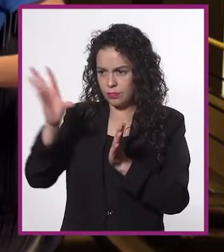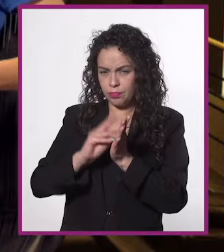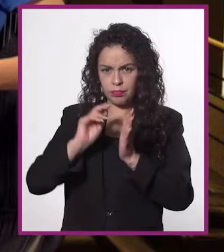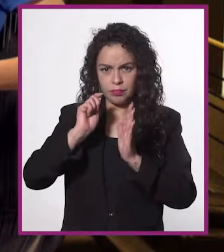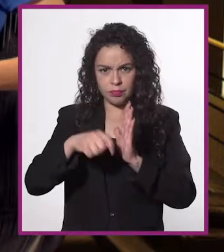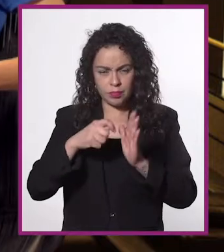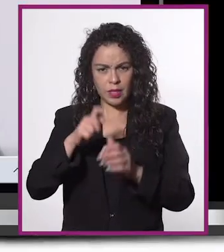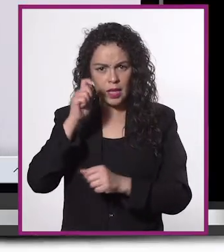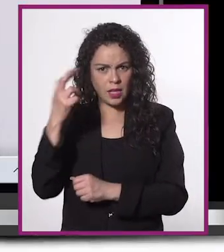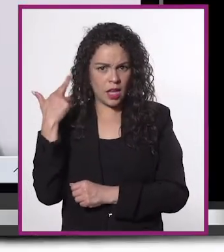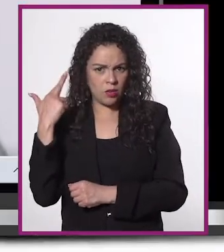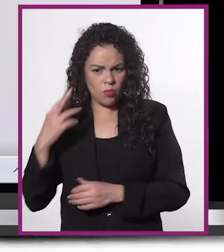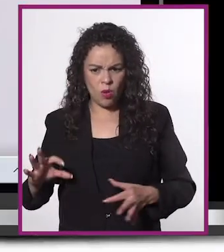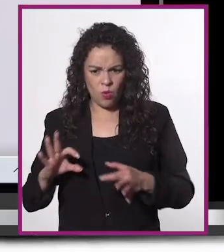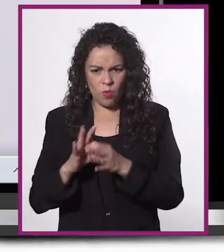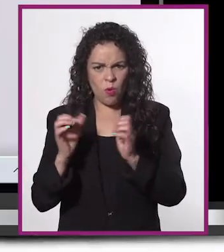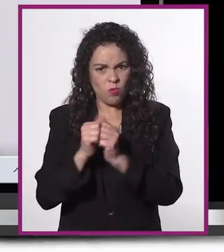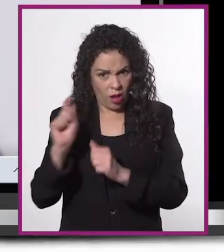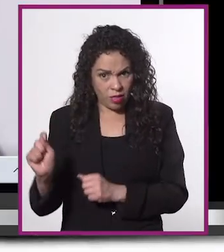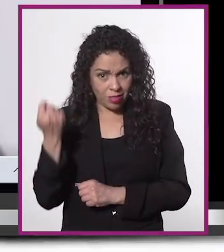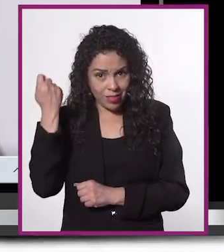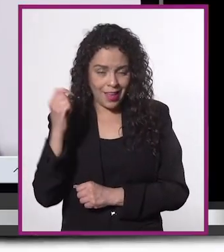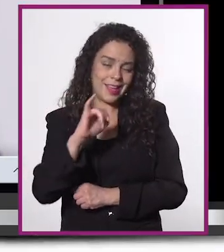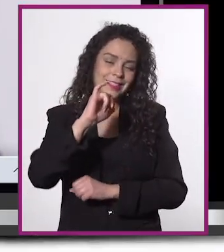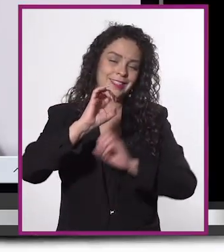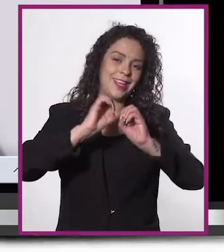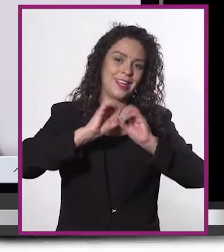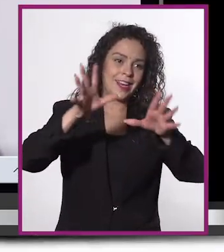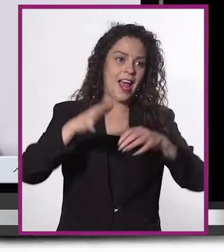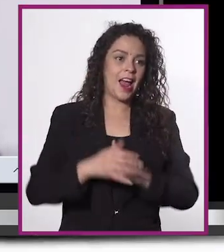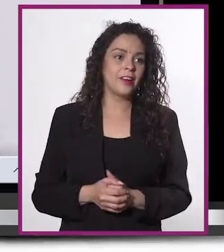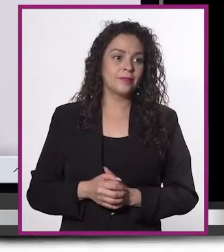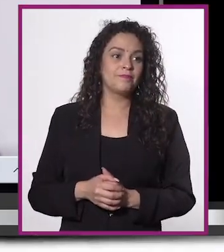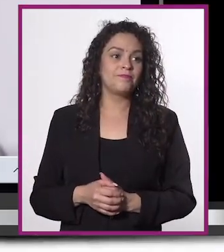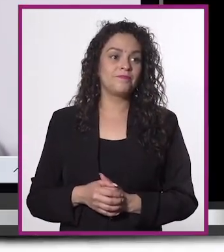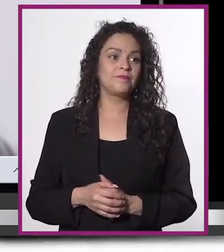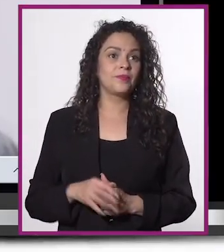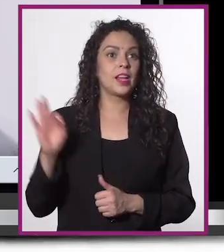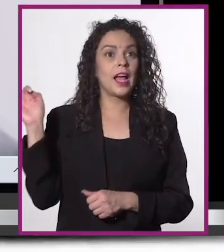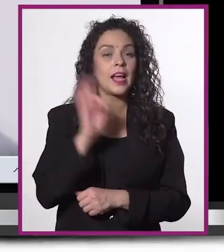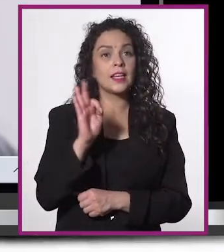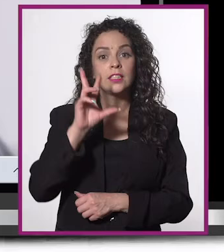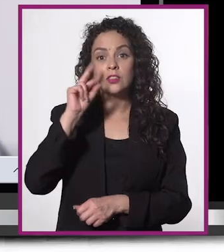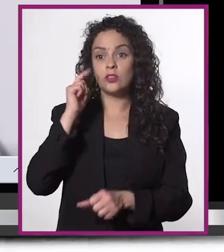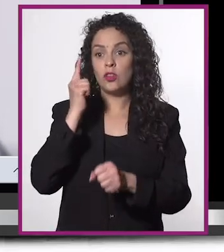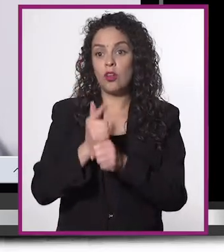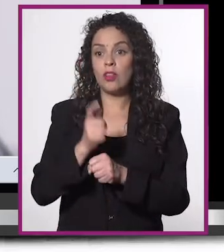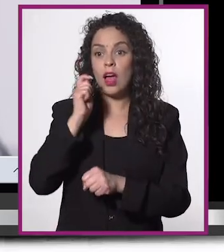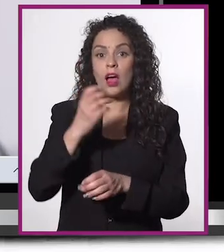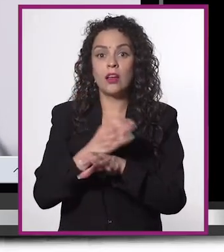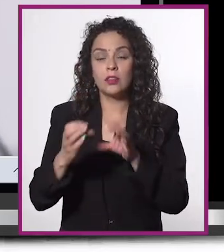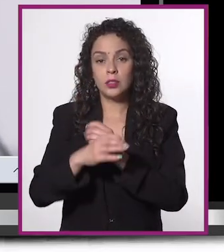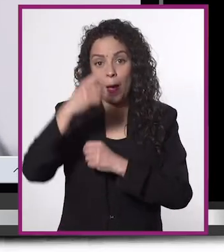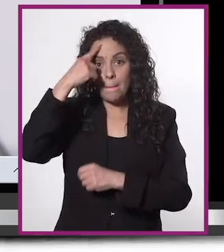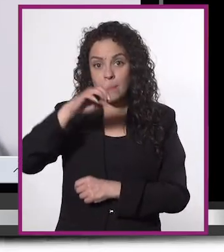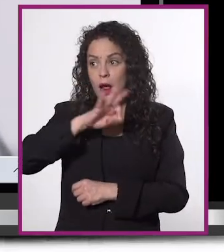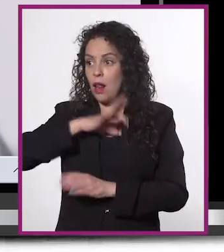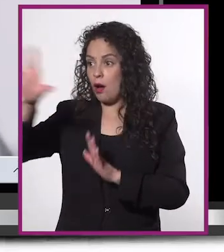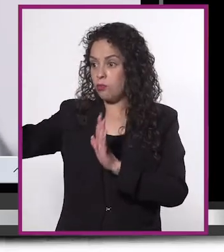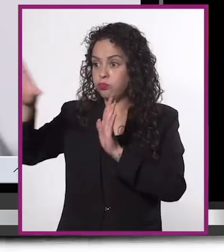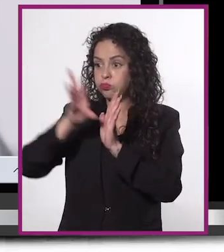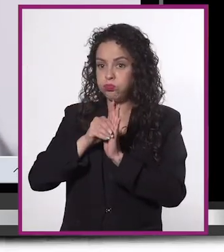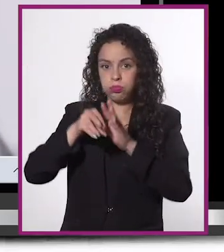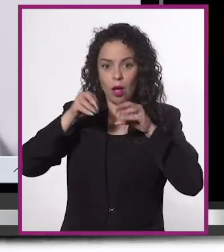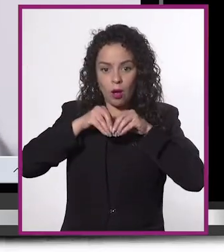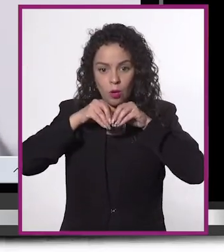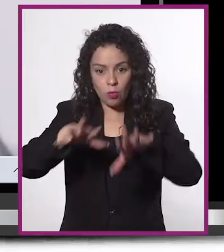la tecnología? Sí, claro. Sin el descubrimiento de objetos para registrar y para reproducir sonido,